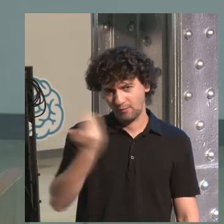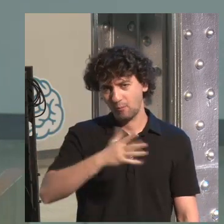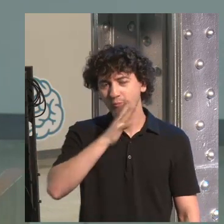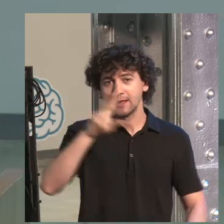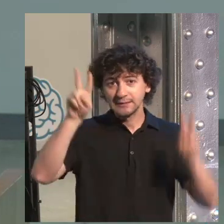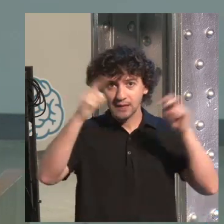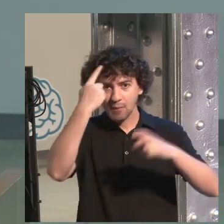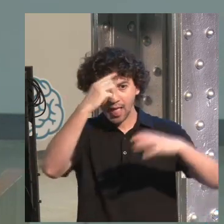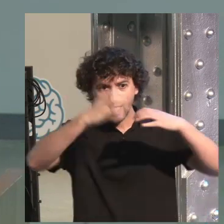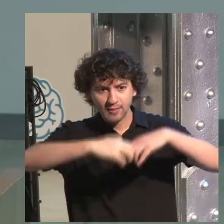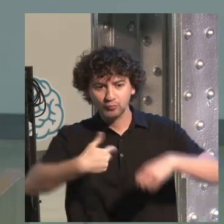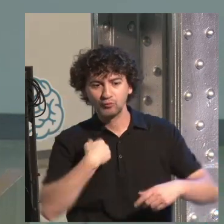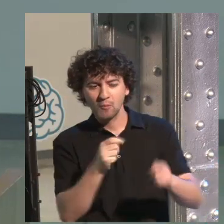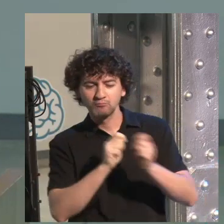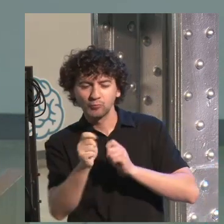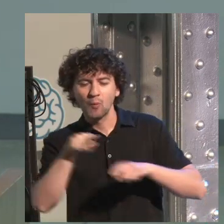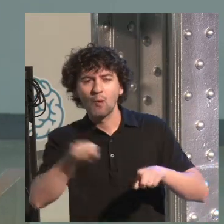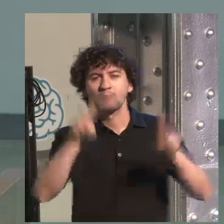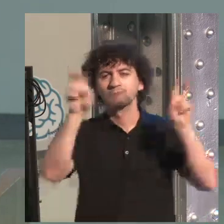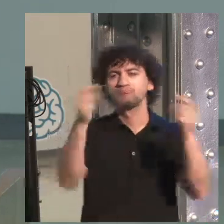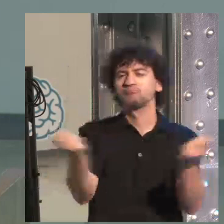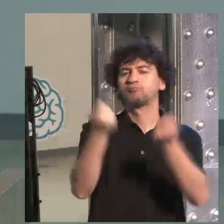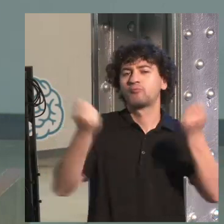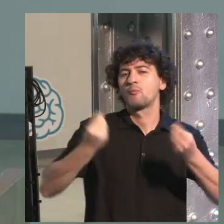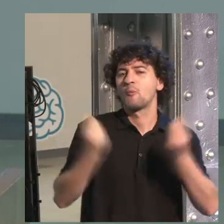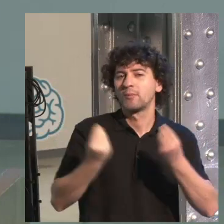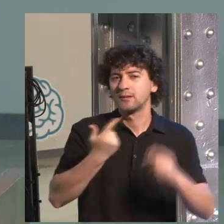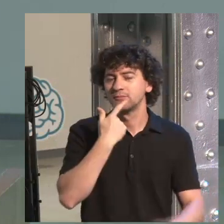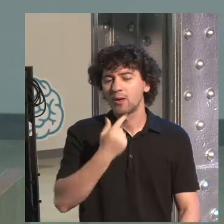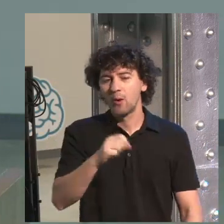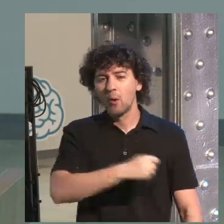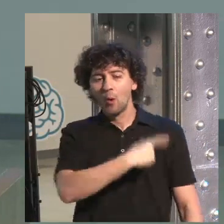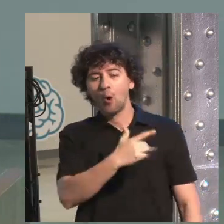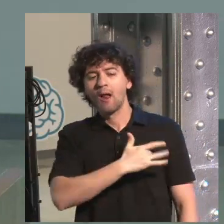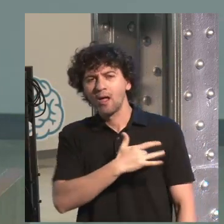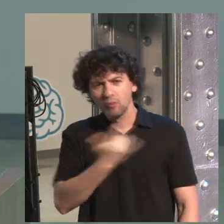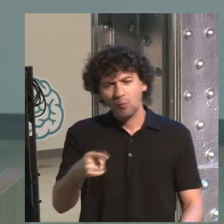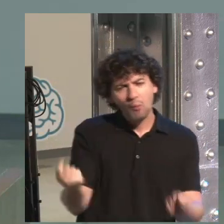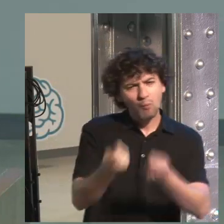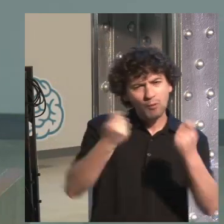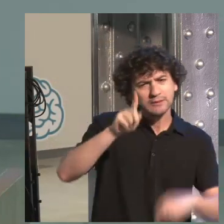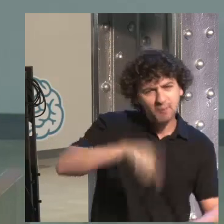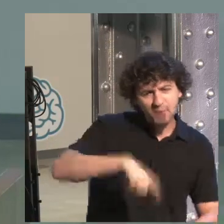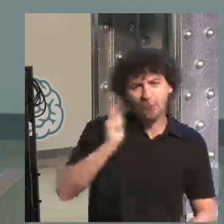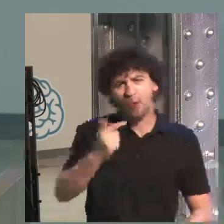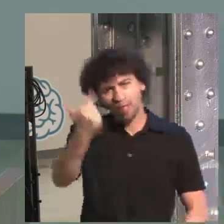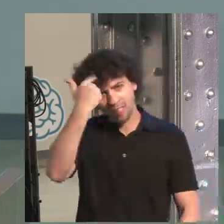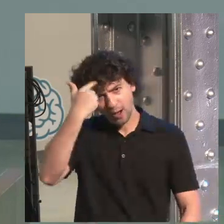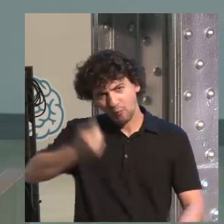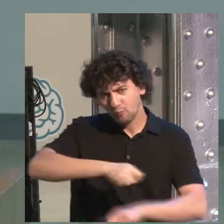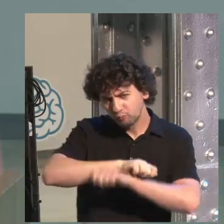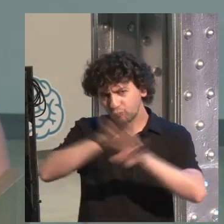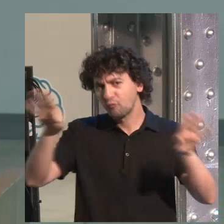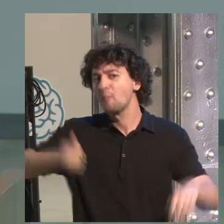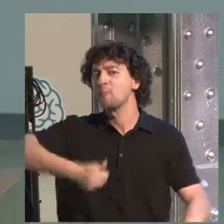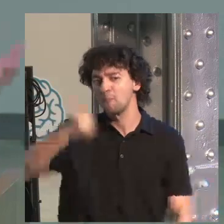sé si porque soy periodista sé que da muy buenos titulares siempre. Fijaos que el corazón tiene buena literatura, pero el cerebro tiene muy buena prensa. De hecho, así, echando un vistazo a